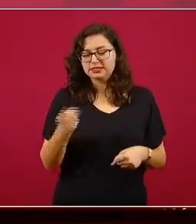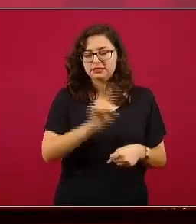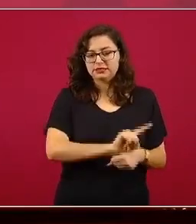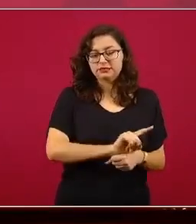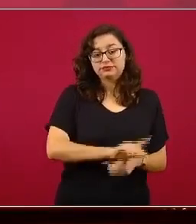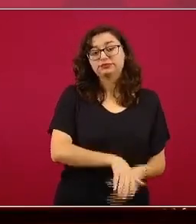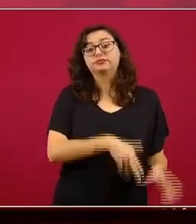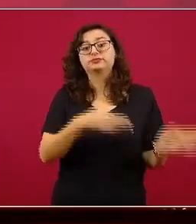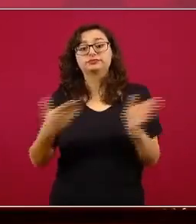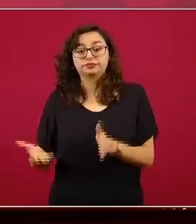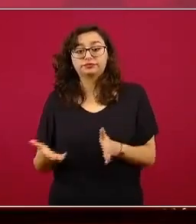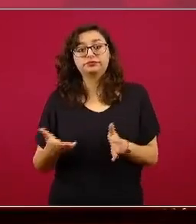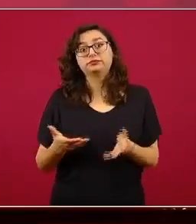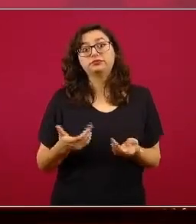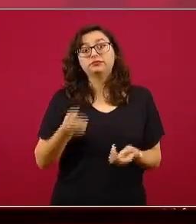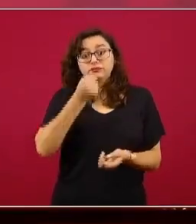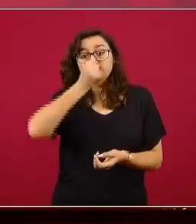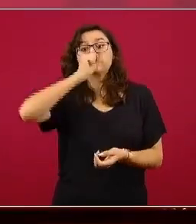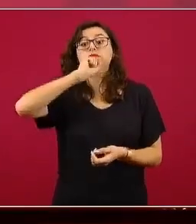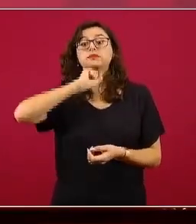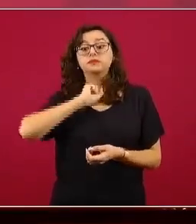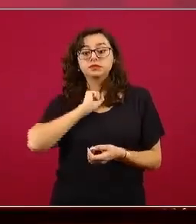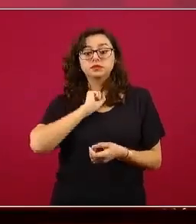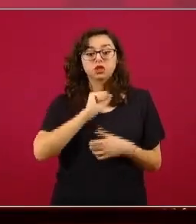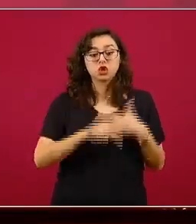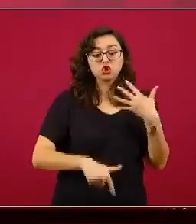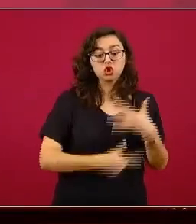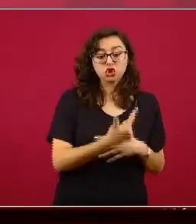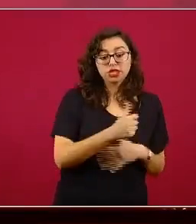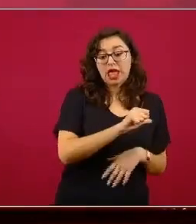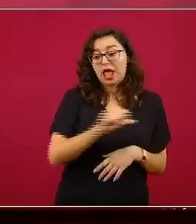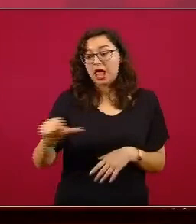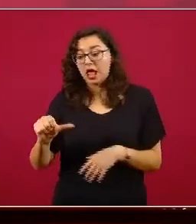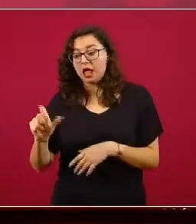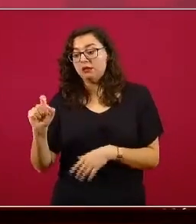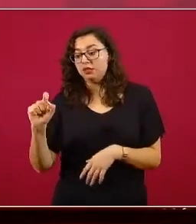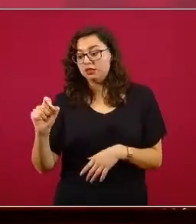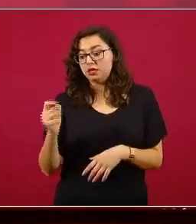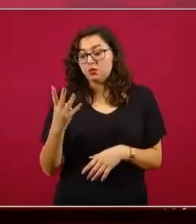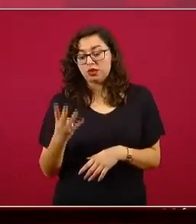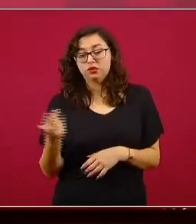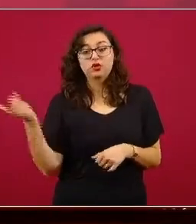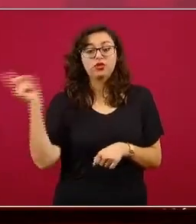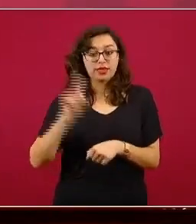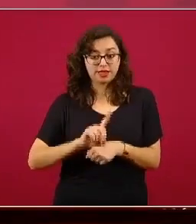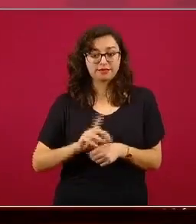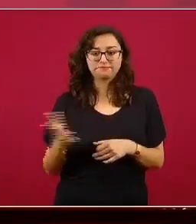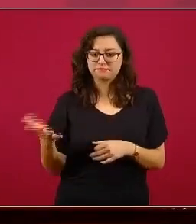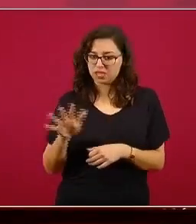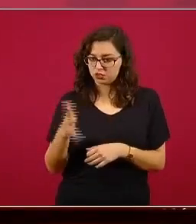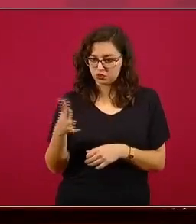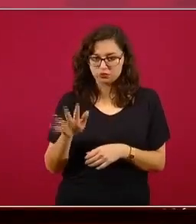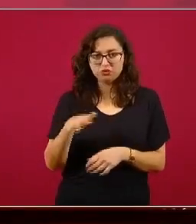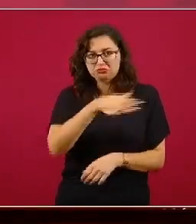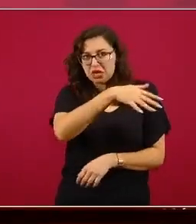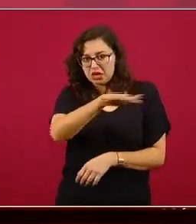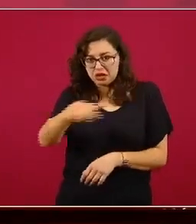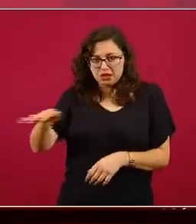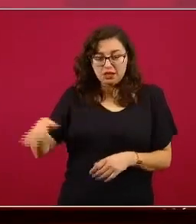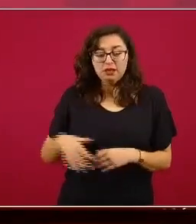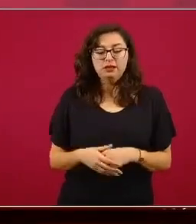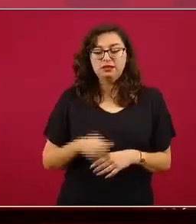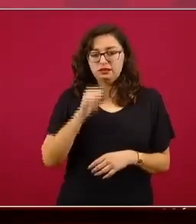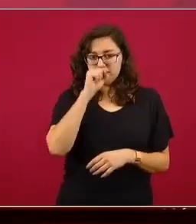12 días y hasta 24, 25 días a lo largo de la epidemia. Pero lo más importante, y es un mensaje que